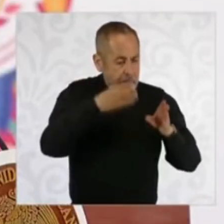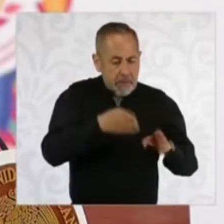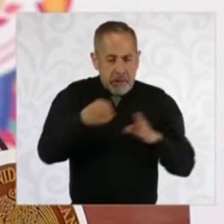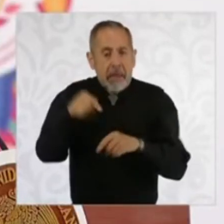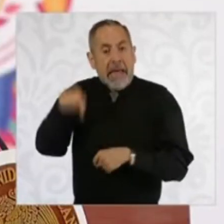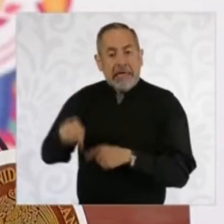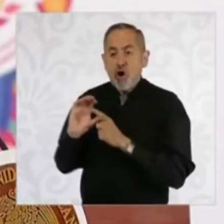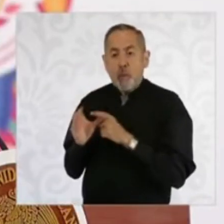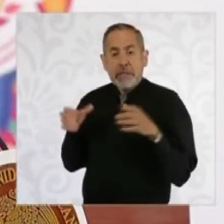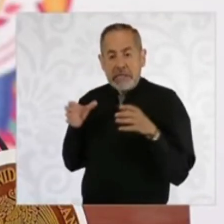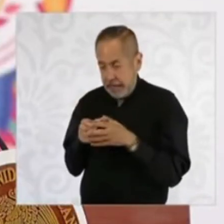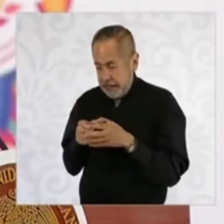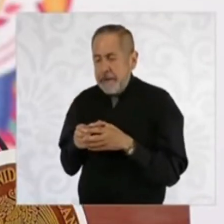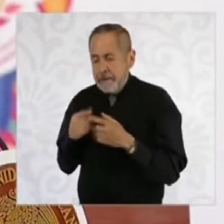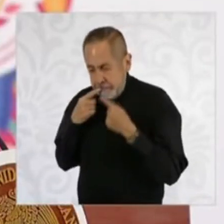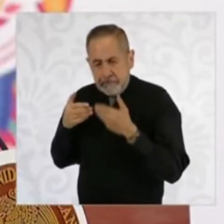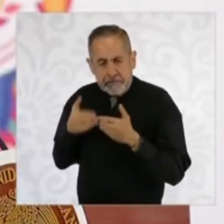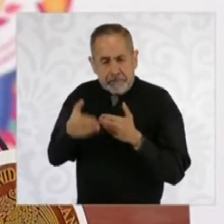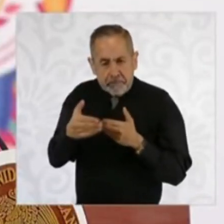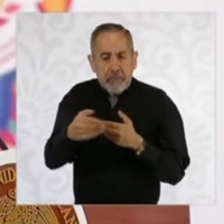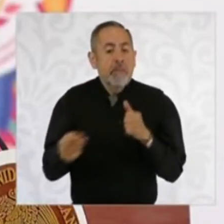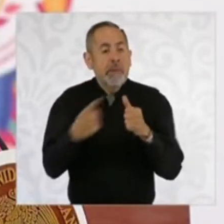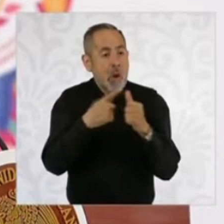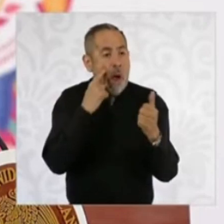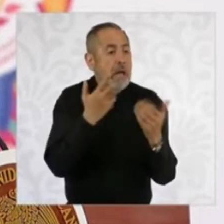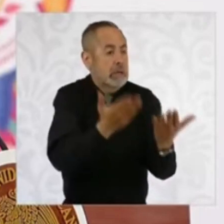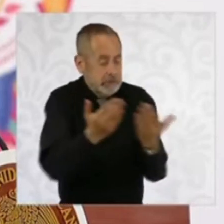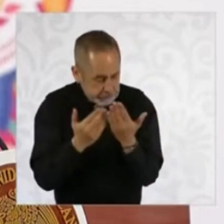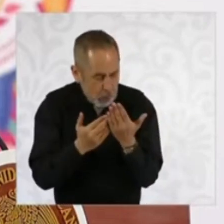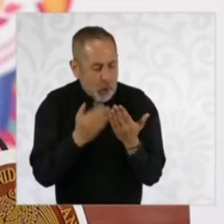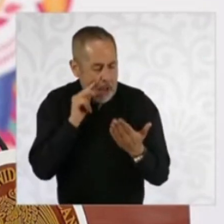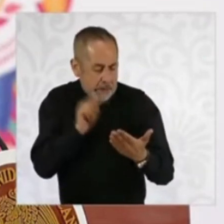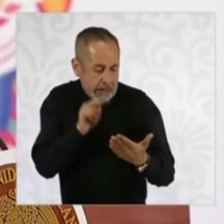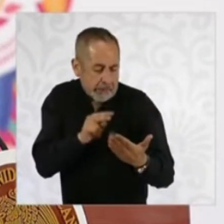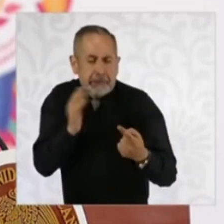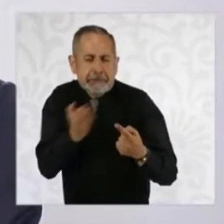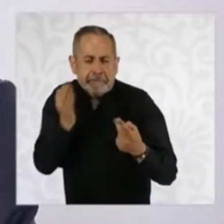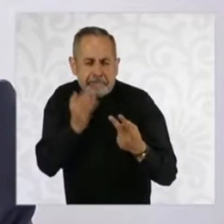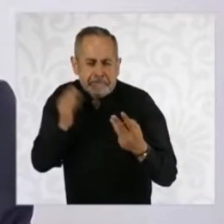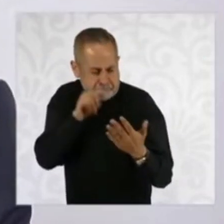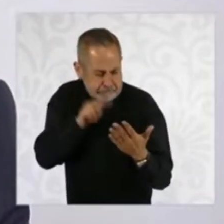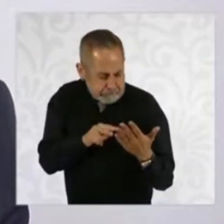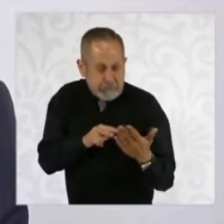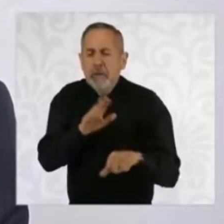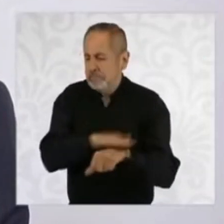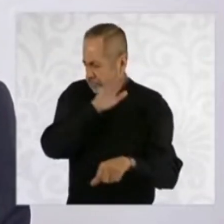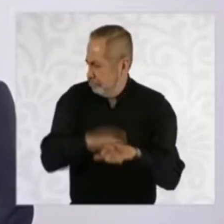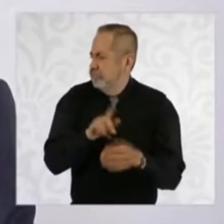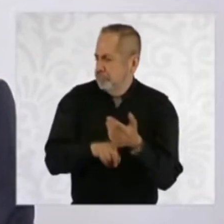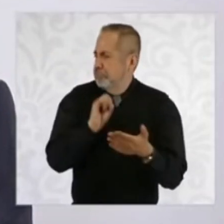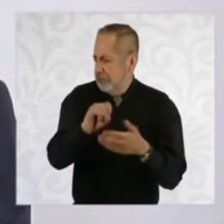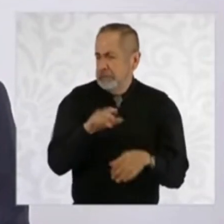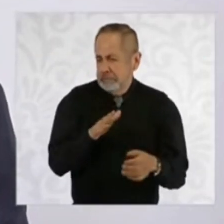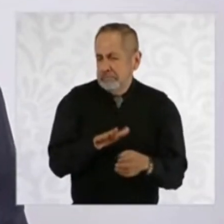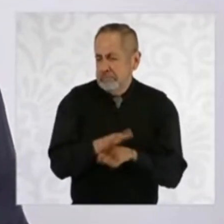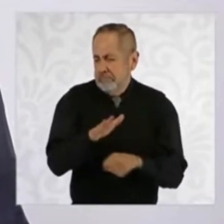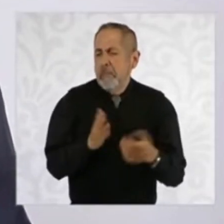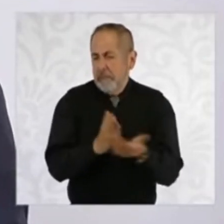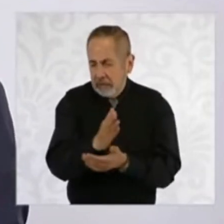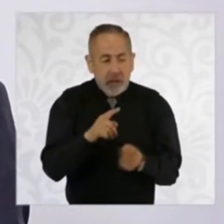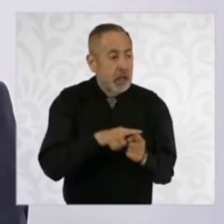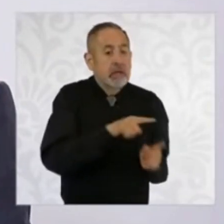Comité de Evaluación, primero viendo los requisitos formales, después elegiremos a los mejores perfiles y los